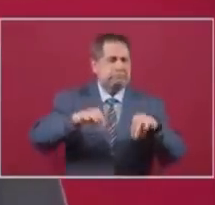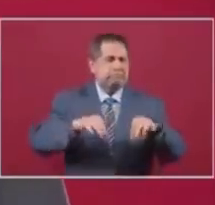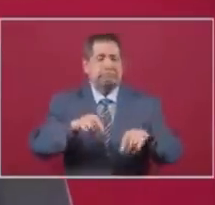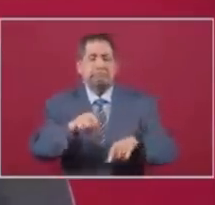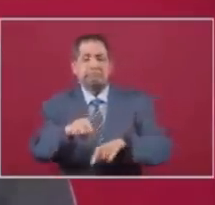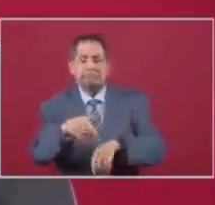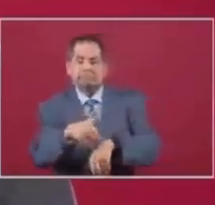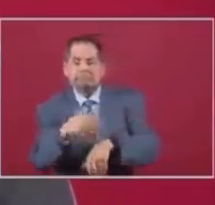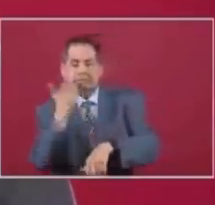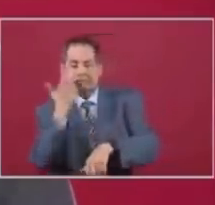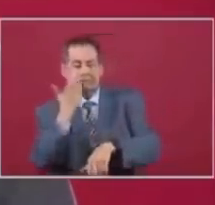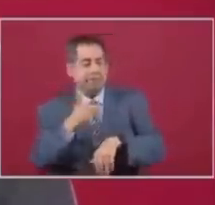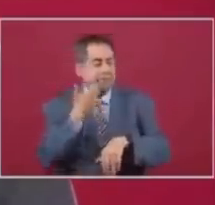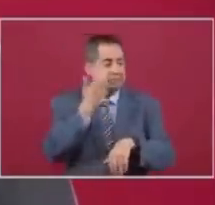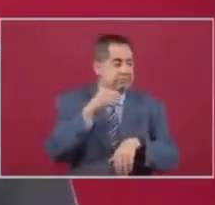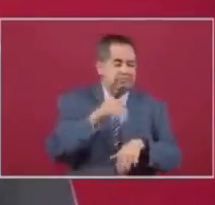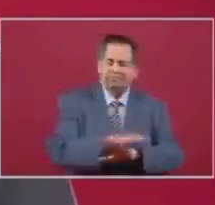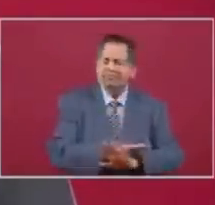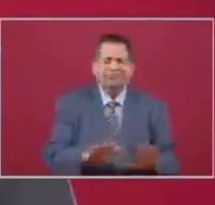manipulación,